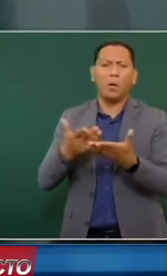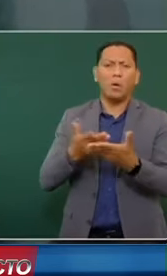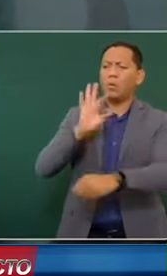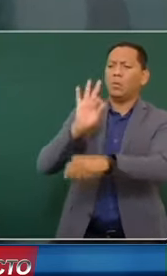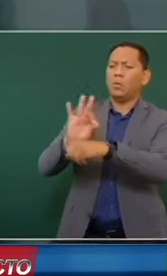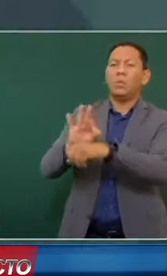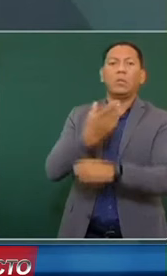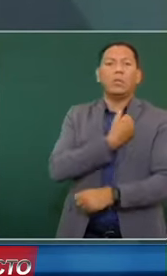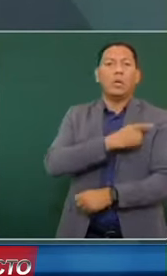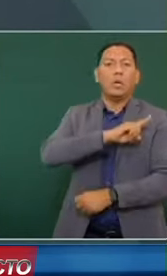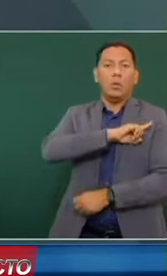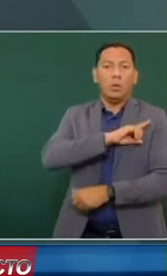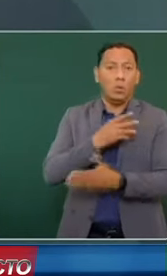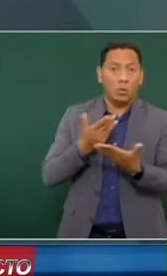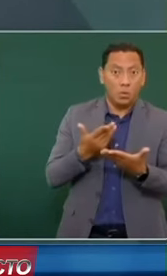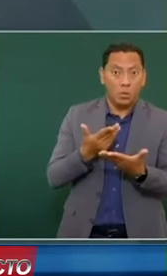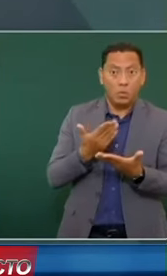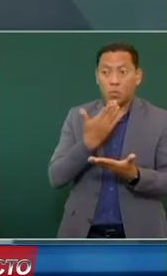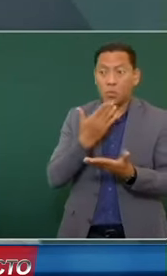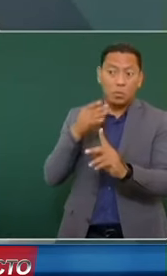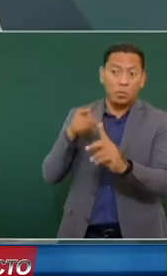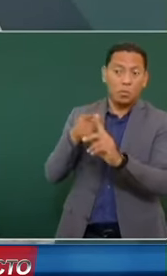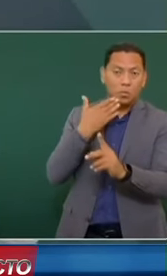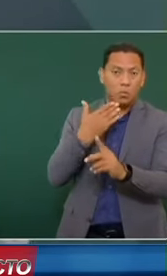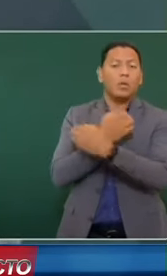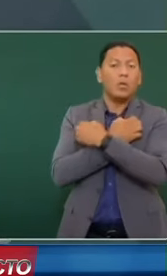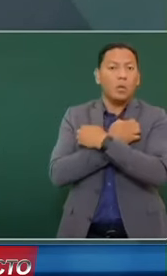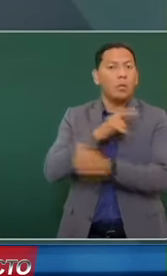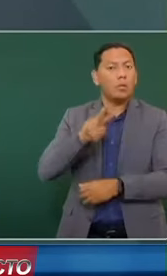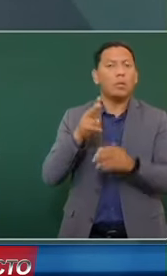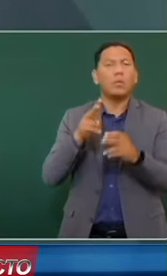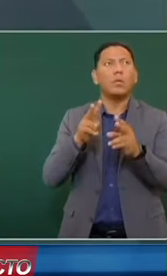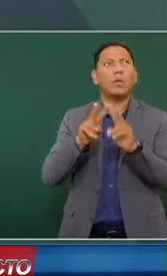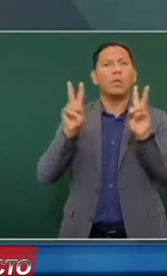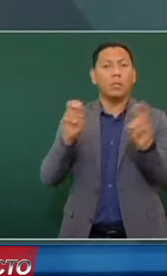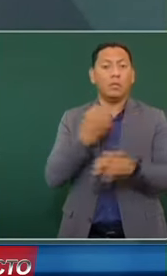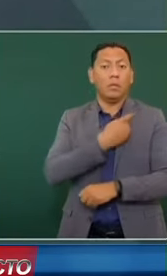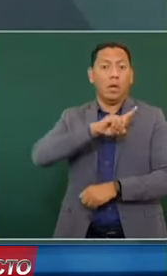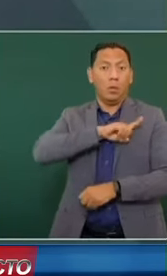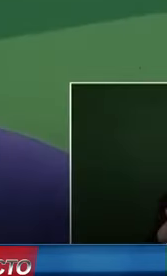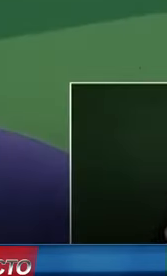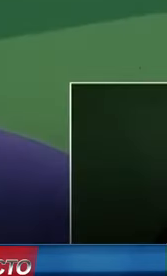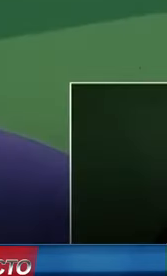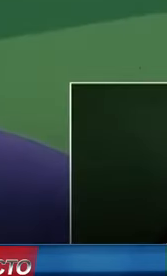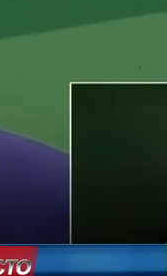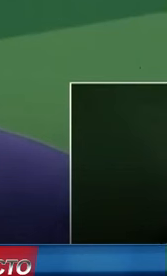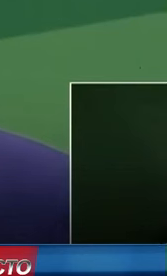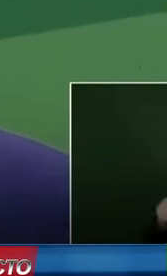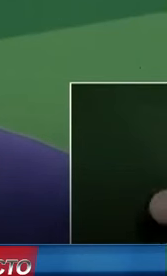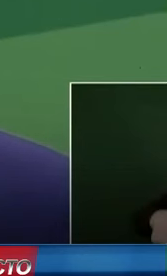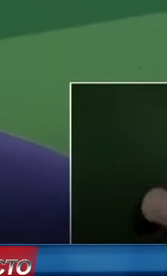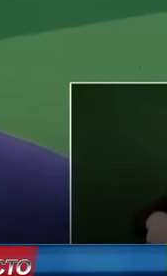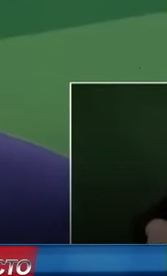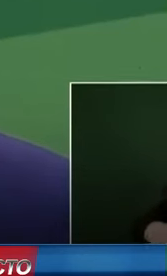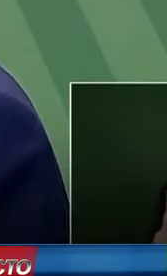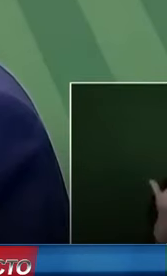quién le financió la campaña, porque hay pruebas, cómo ha sido su trato en el ascenso a la